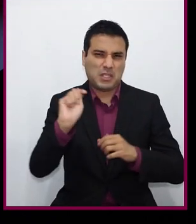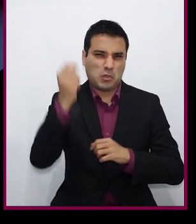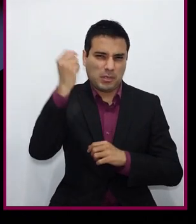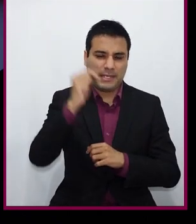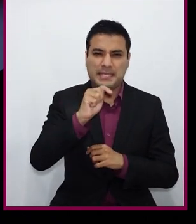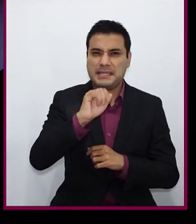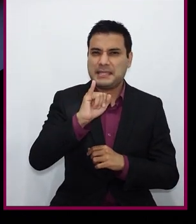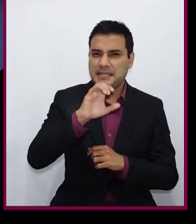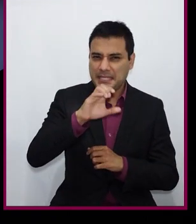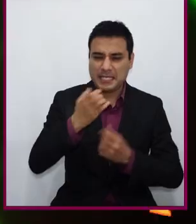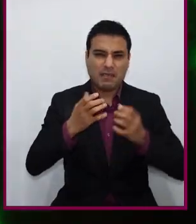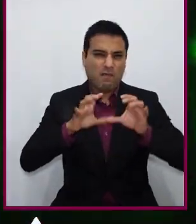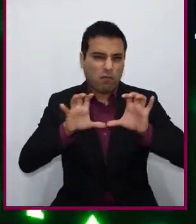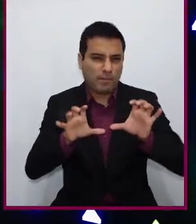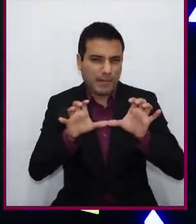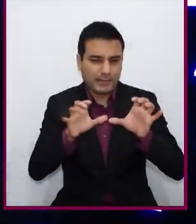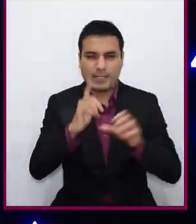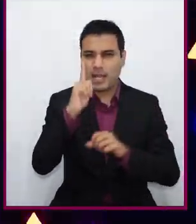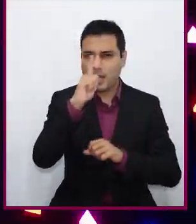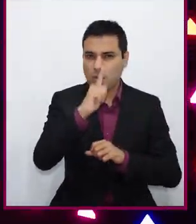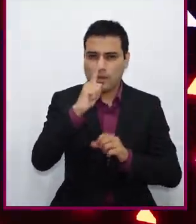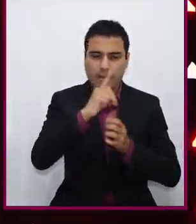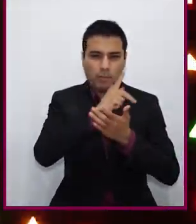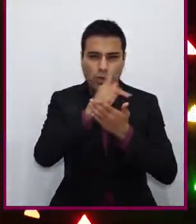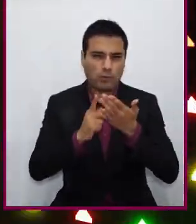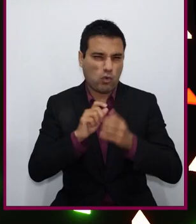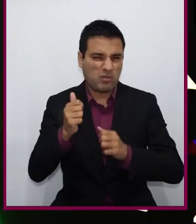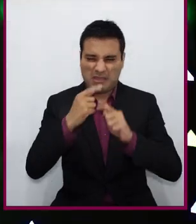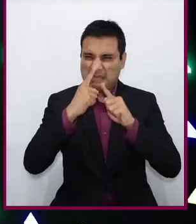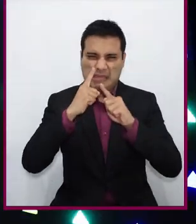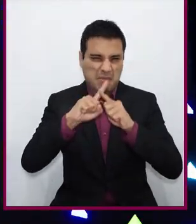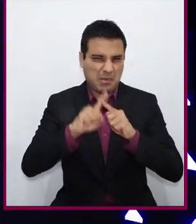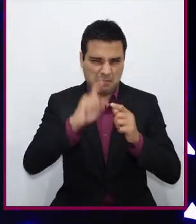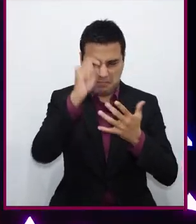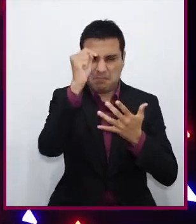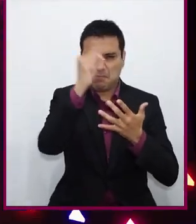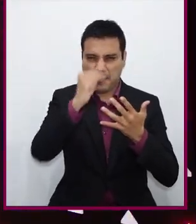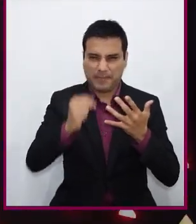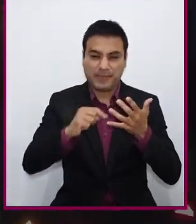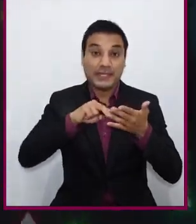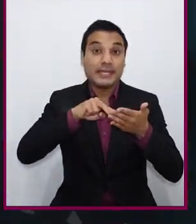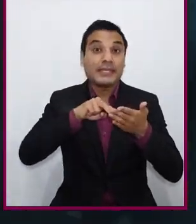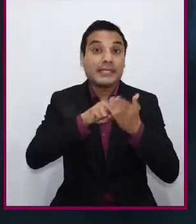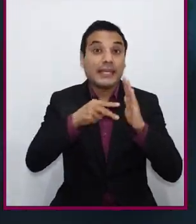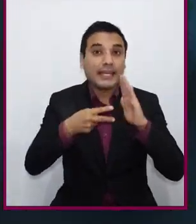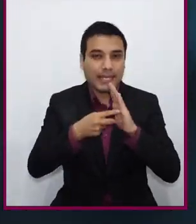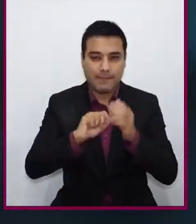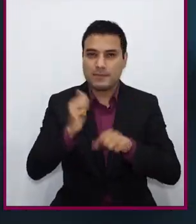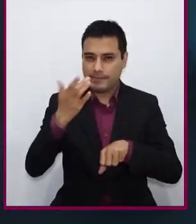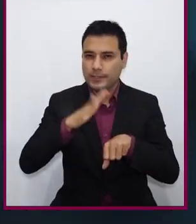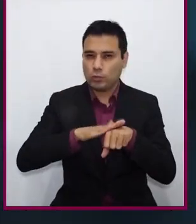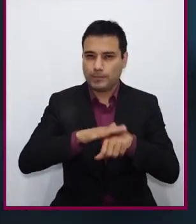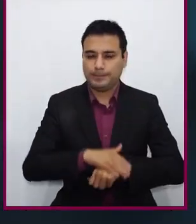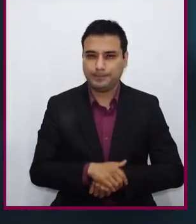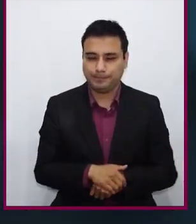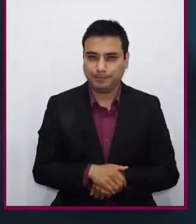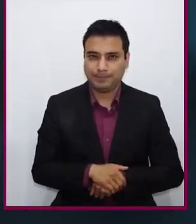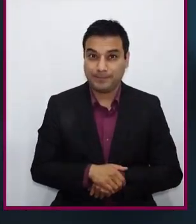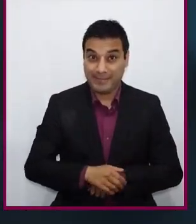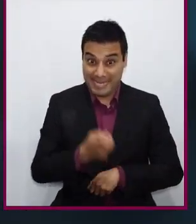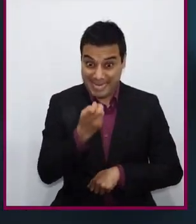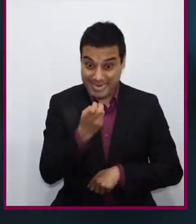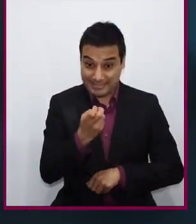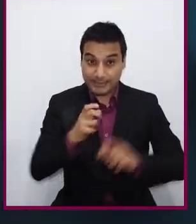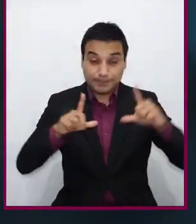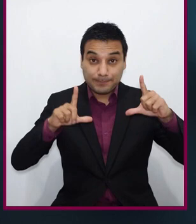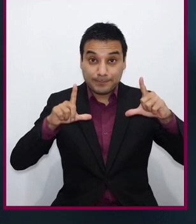los dominios de informática tecnología de la información lenguajes de programación y otras materias de ingeniería y